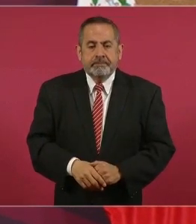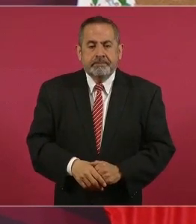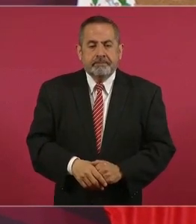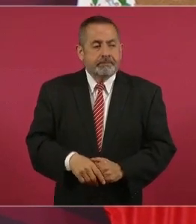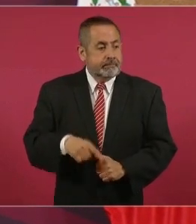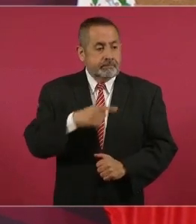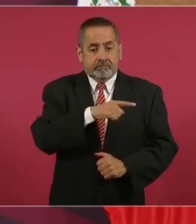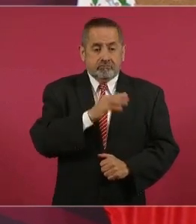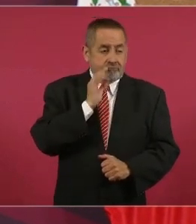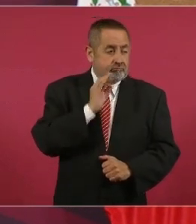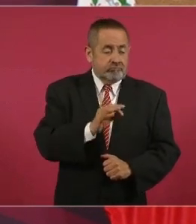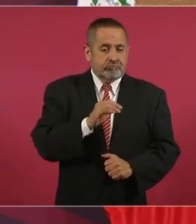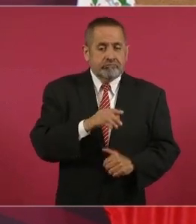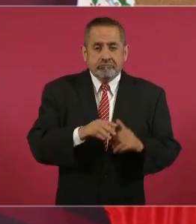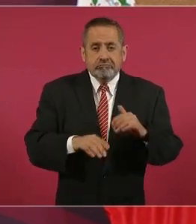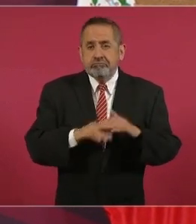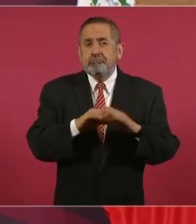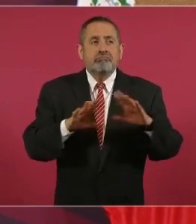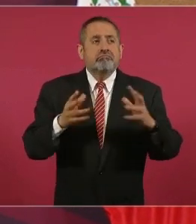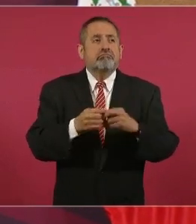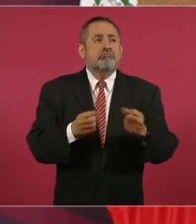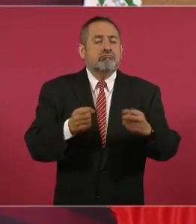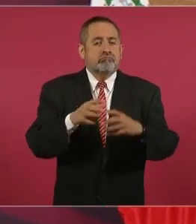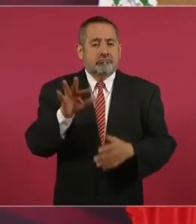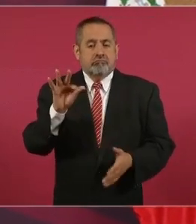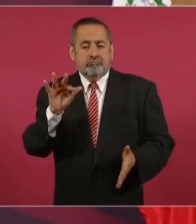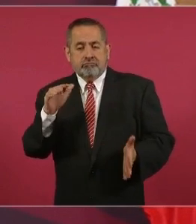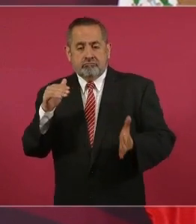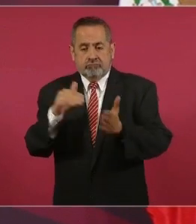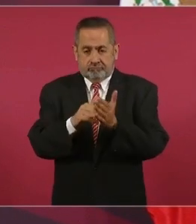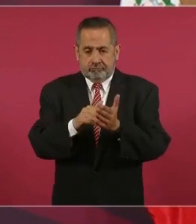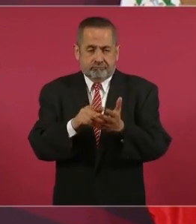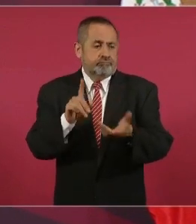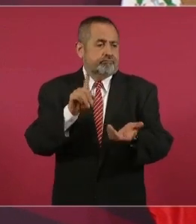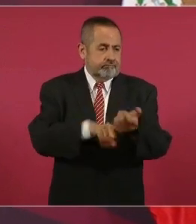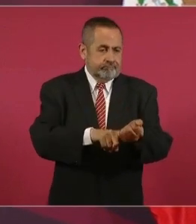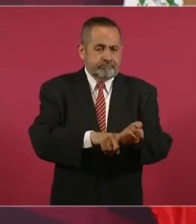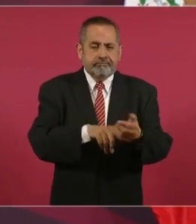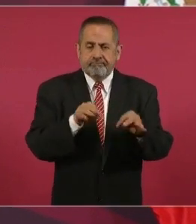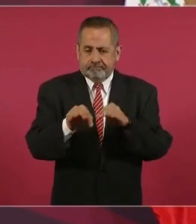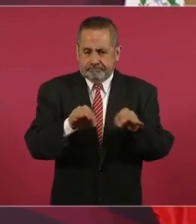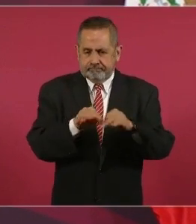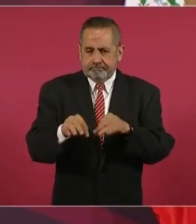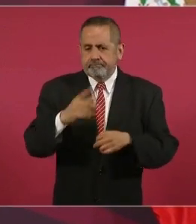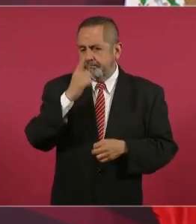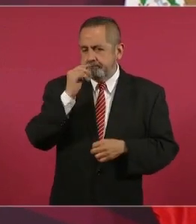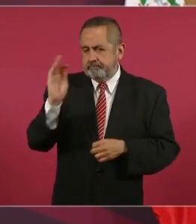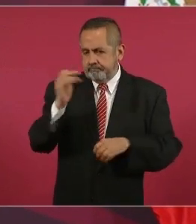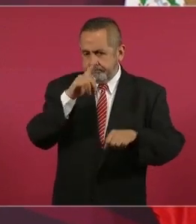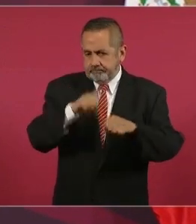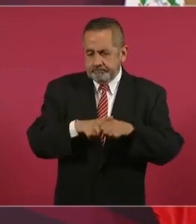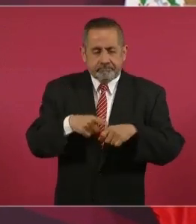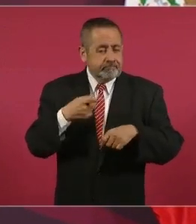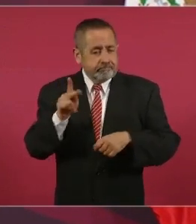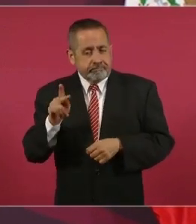En su mejor momento llegaron a tener 40 mil elementos el